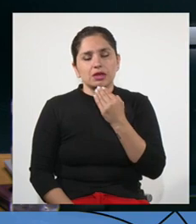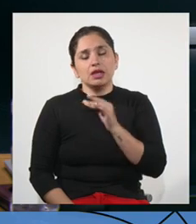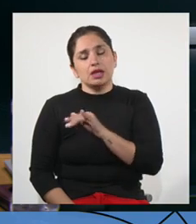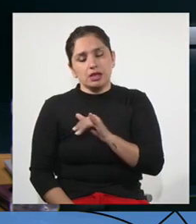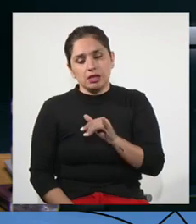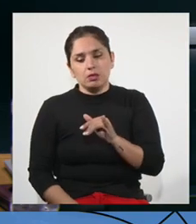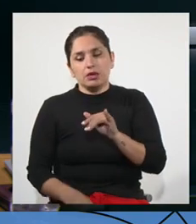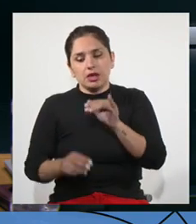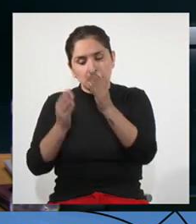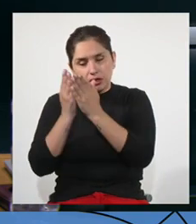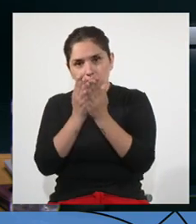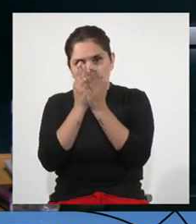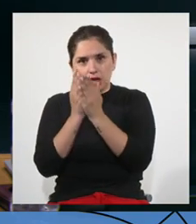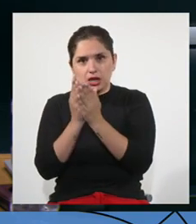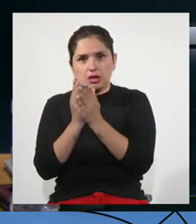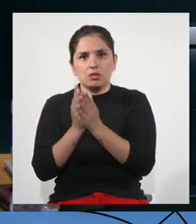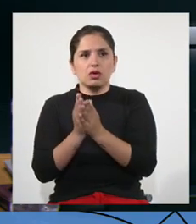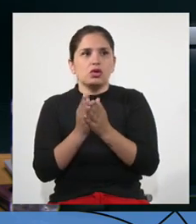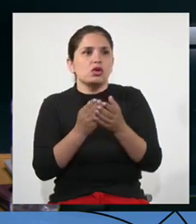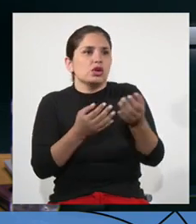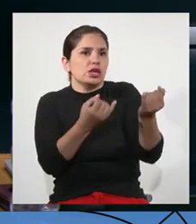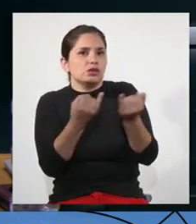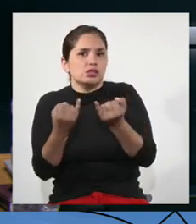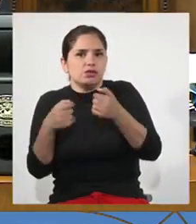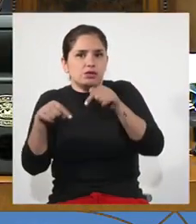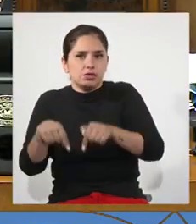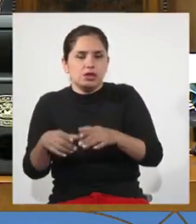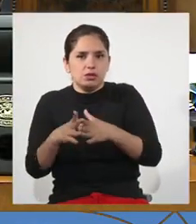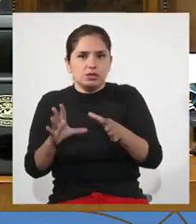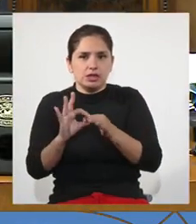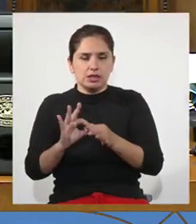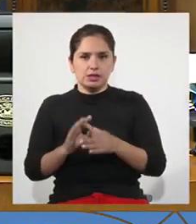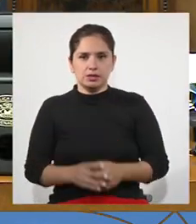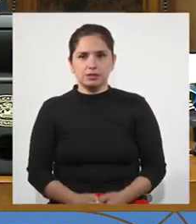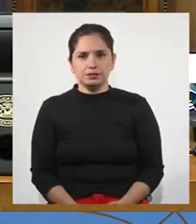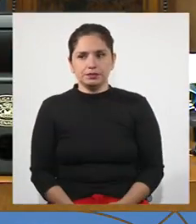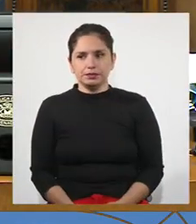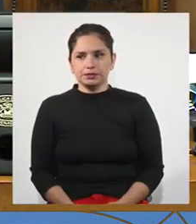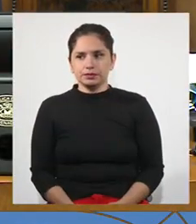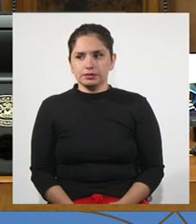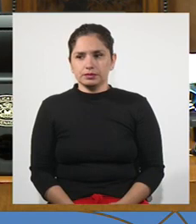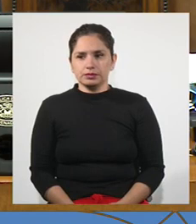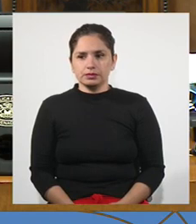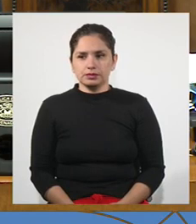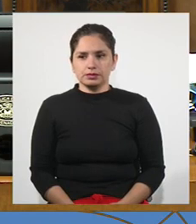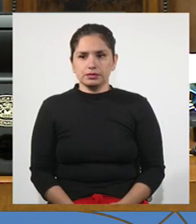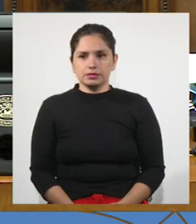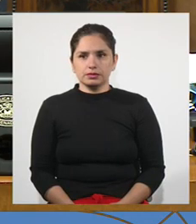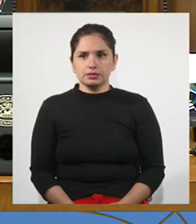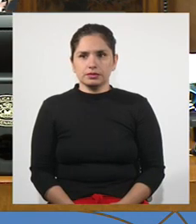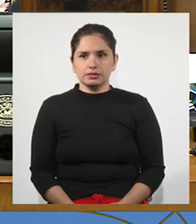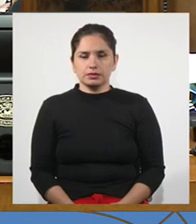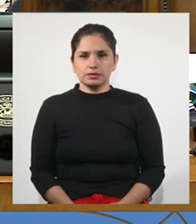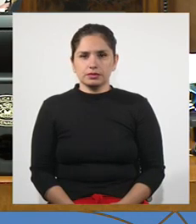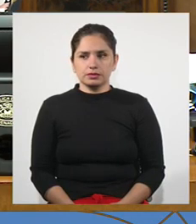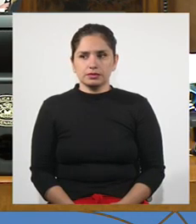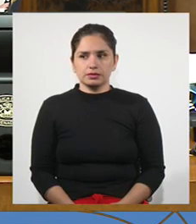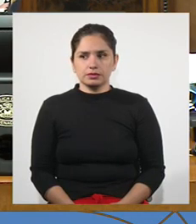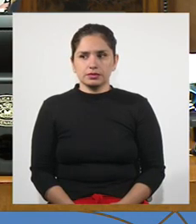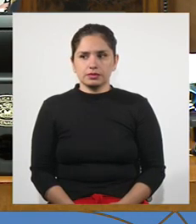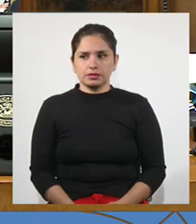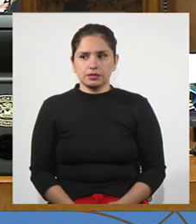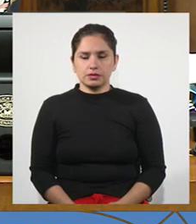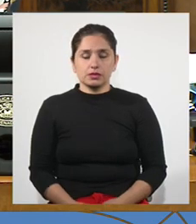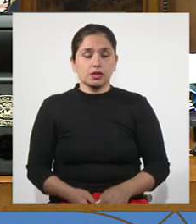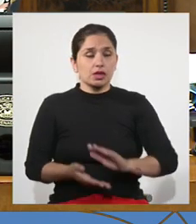y especialmente los que aquí nos han remitido. Muchas gracias. Ok. Habiéndose revisado